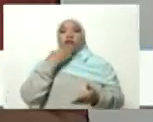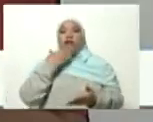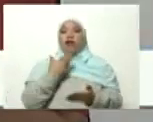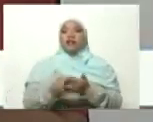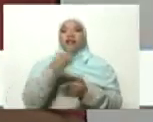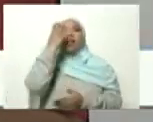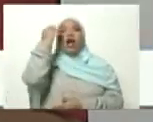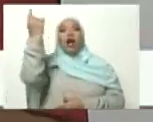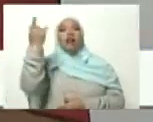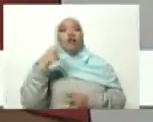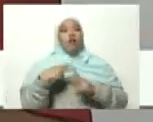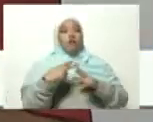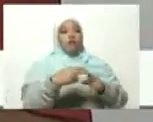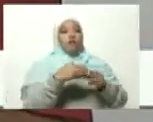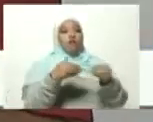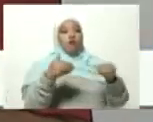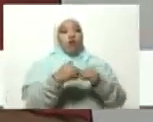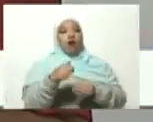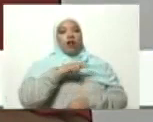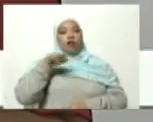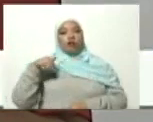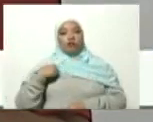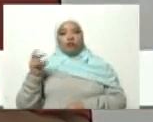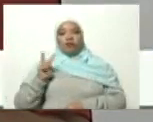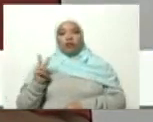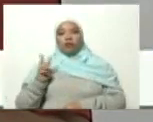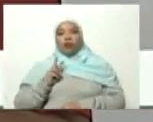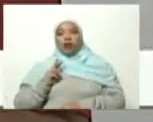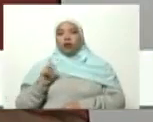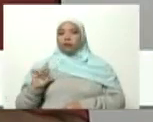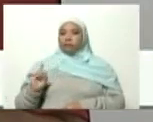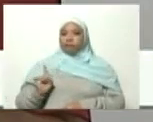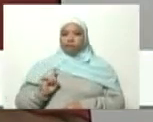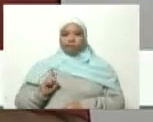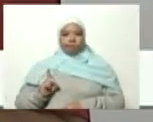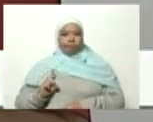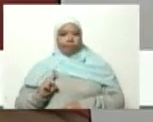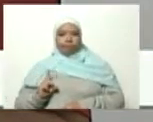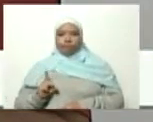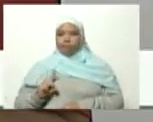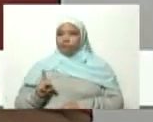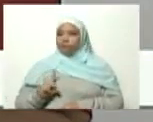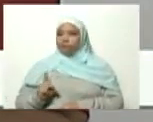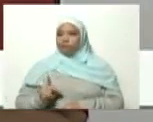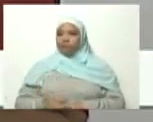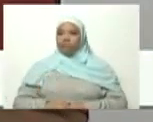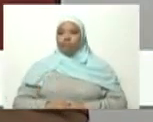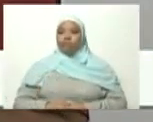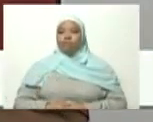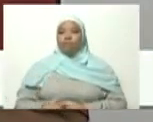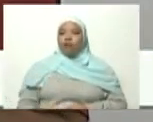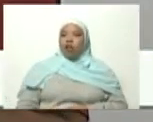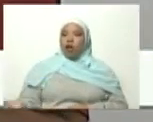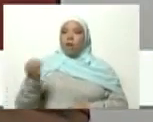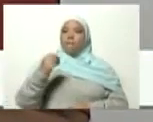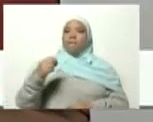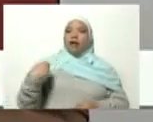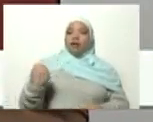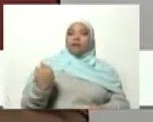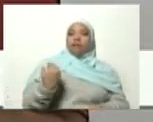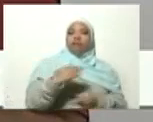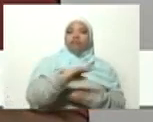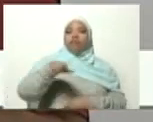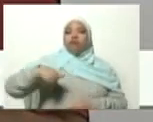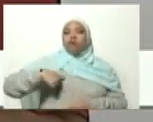vale. Para algo sirvió. No, ellos no quieren, más bien que les demos más y que